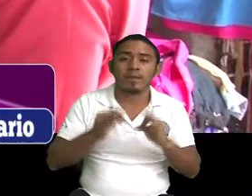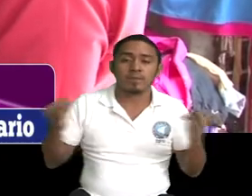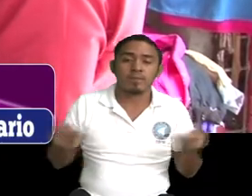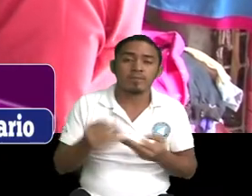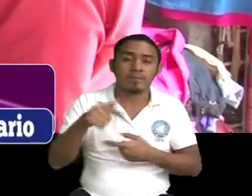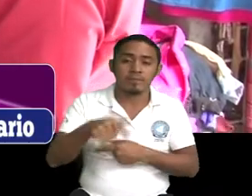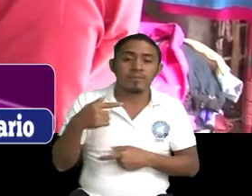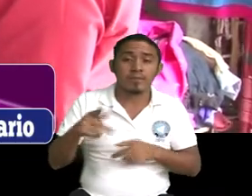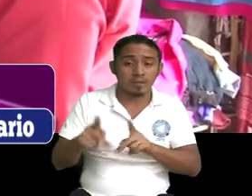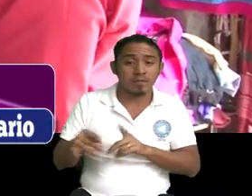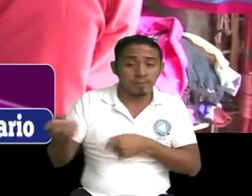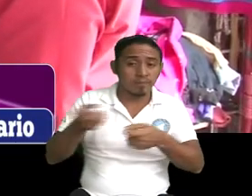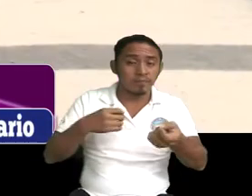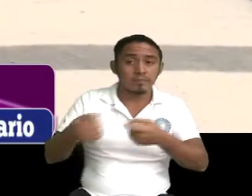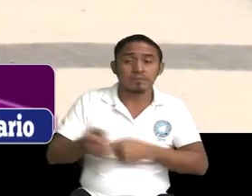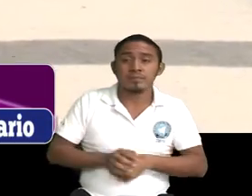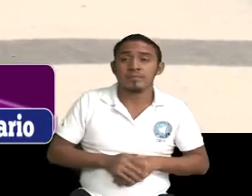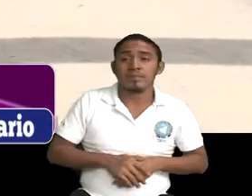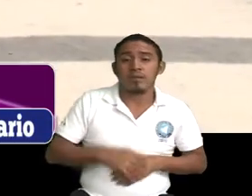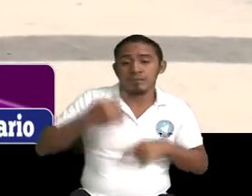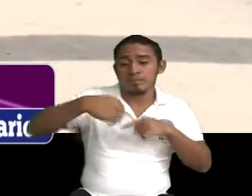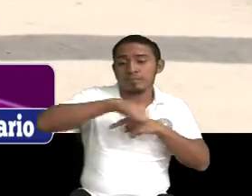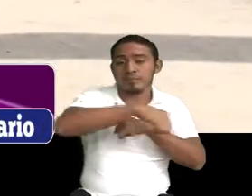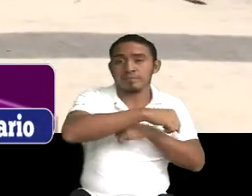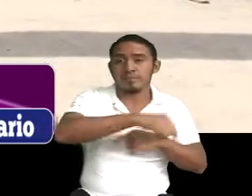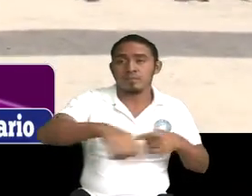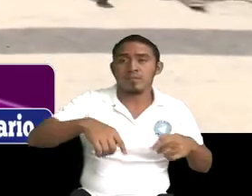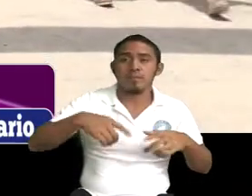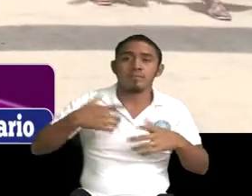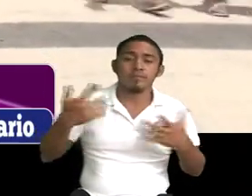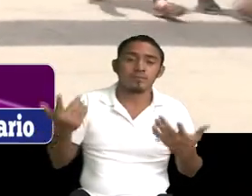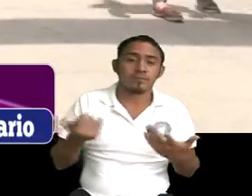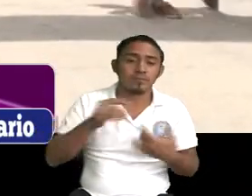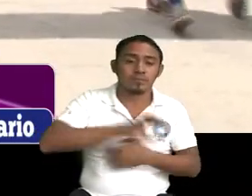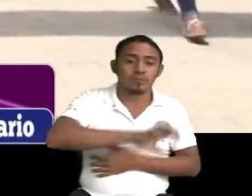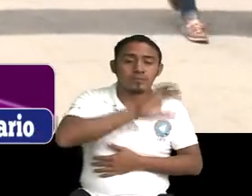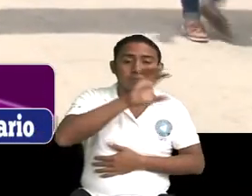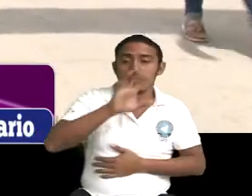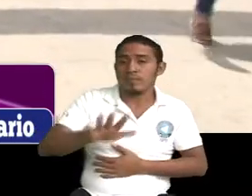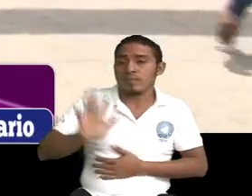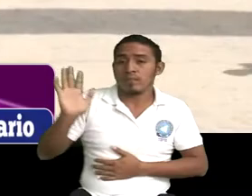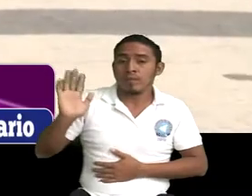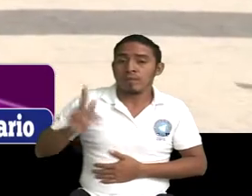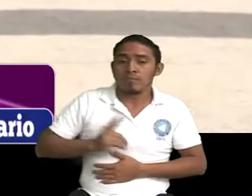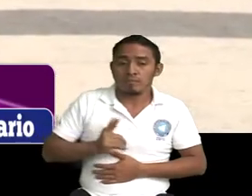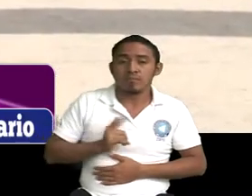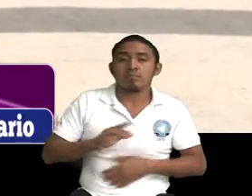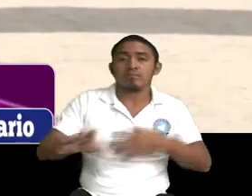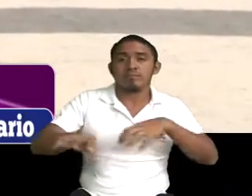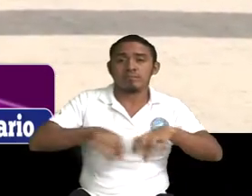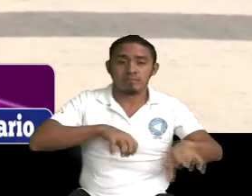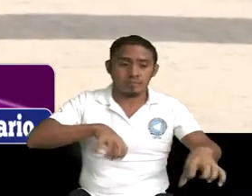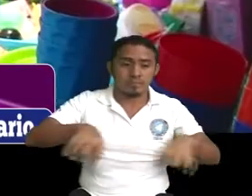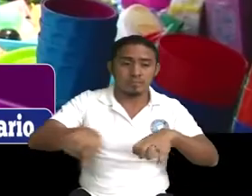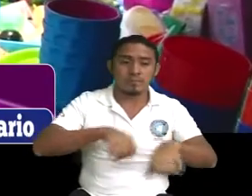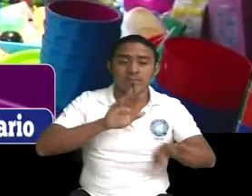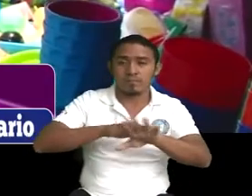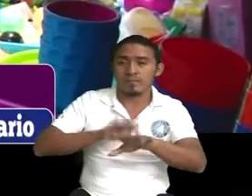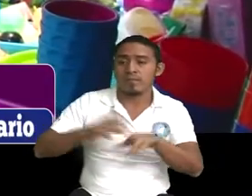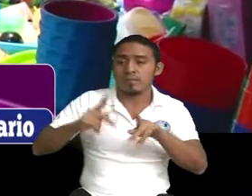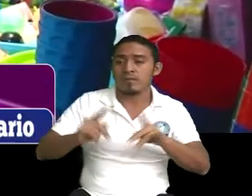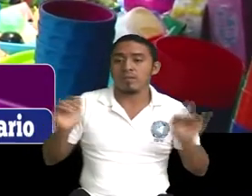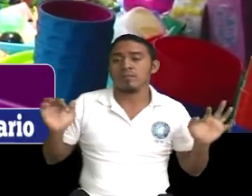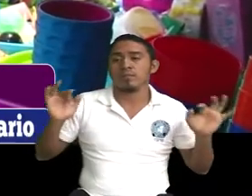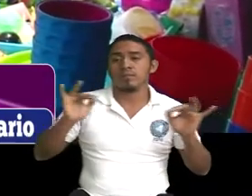aprovechanos. Pero va a haber en todos los municipios del país actividades que pretenden movilizar a las